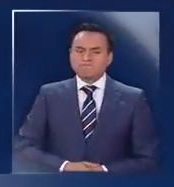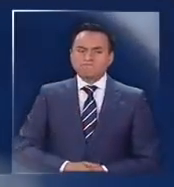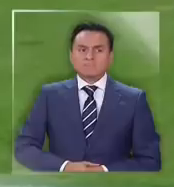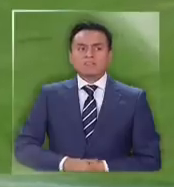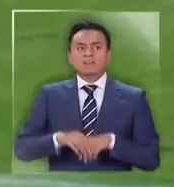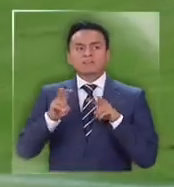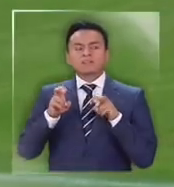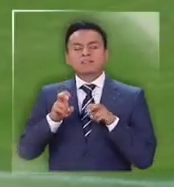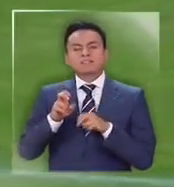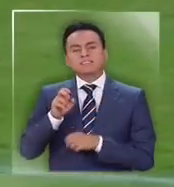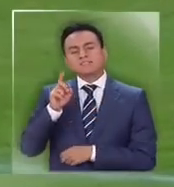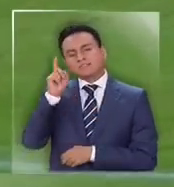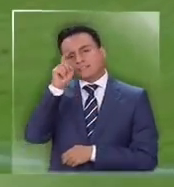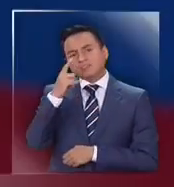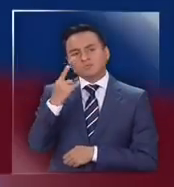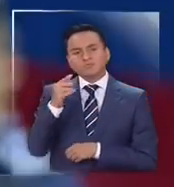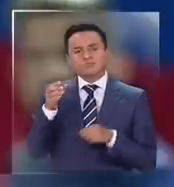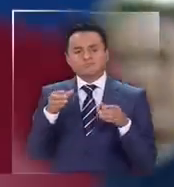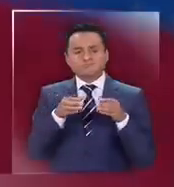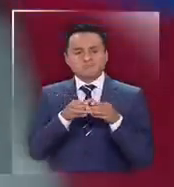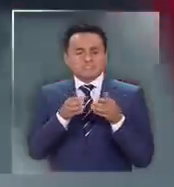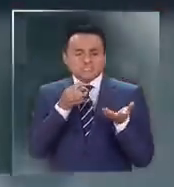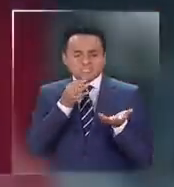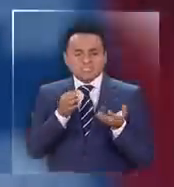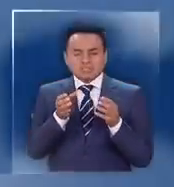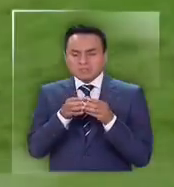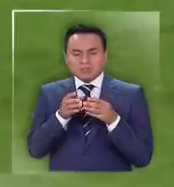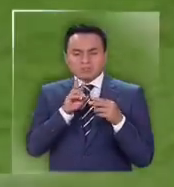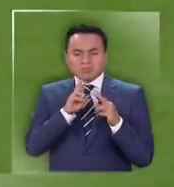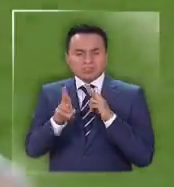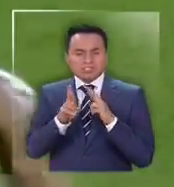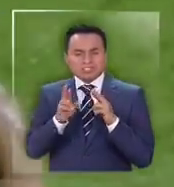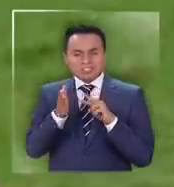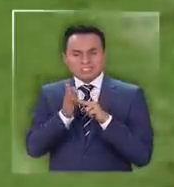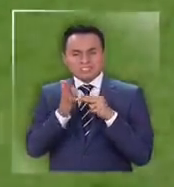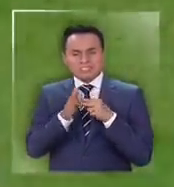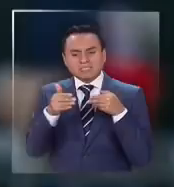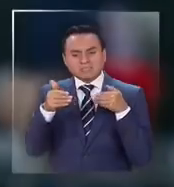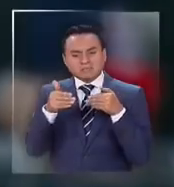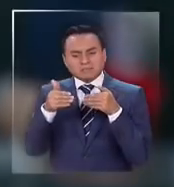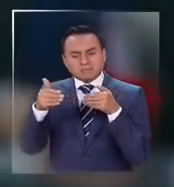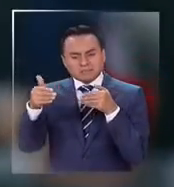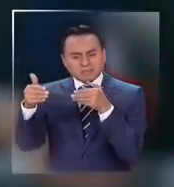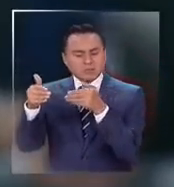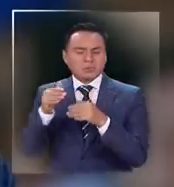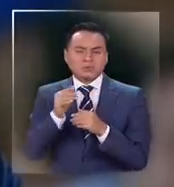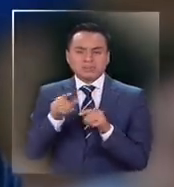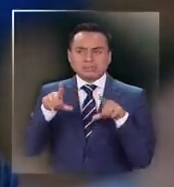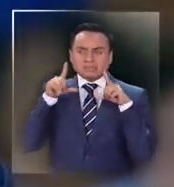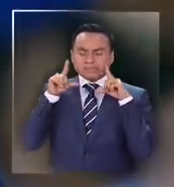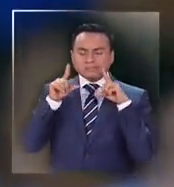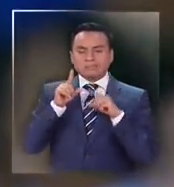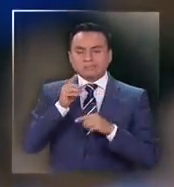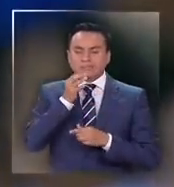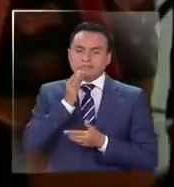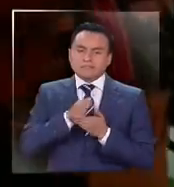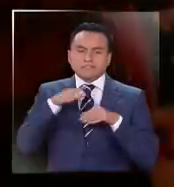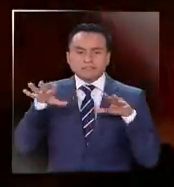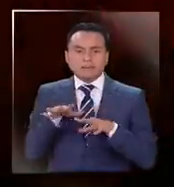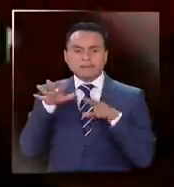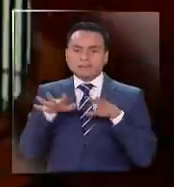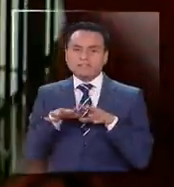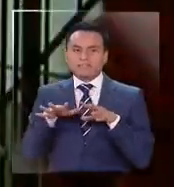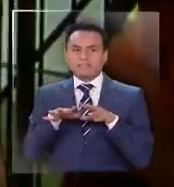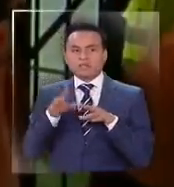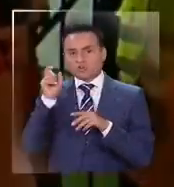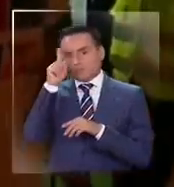Días difíciles para el hincha azul. Su equipo no responde y la crisis no amenaza con irse en el corto plazo. Solo queda dar la cara y tratar de sacar